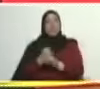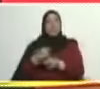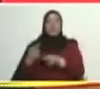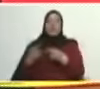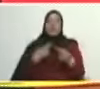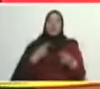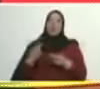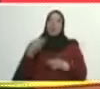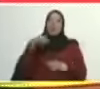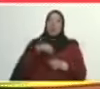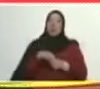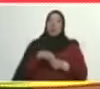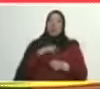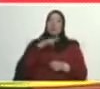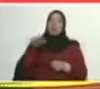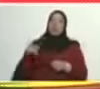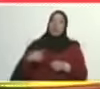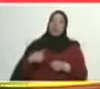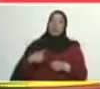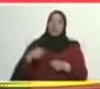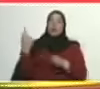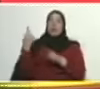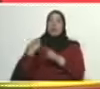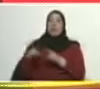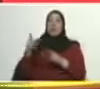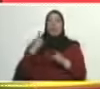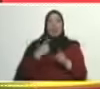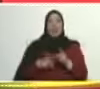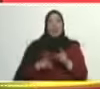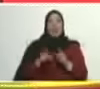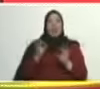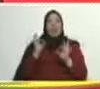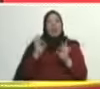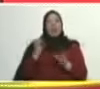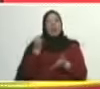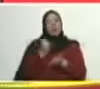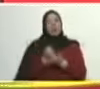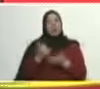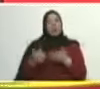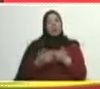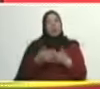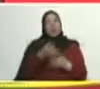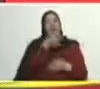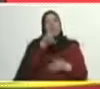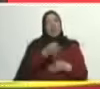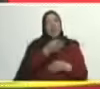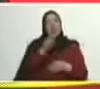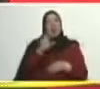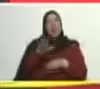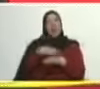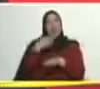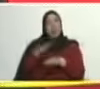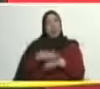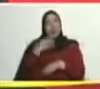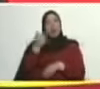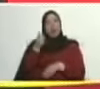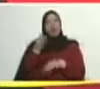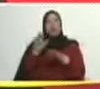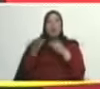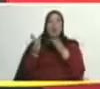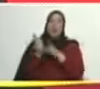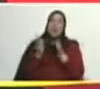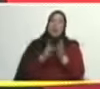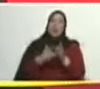inaceptable instrumentalización de sus instituciones. En la tarde del jueves 18 de abril, los